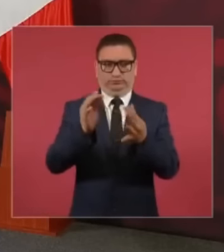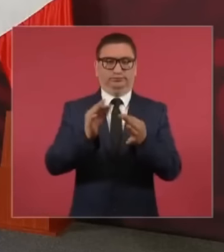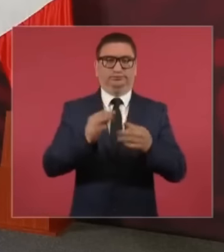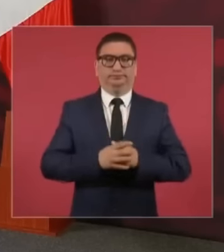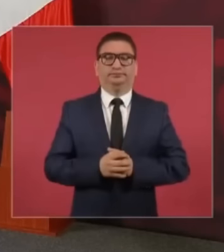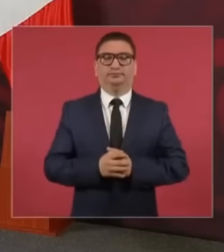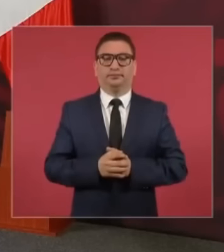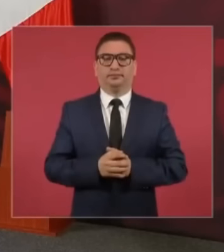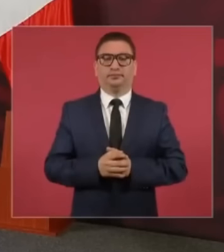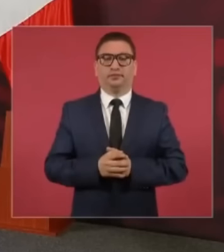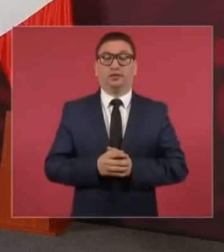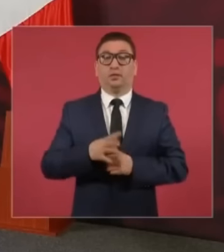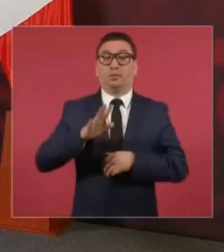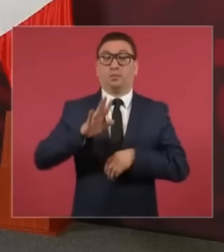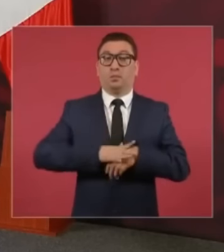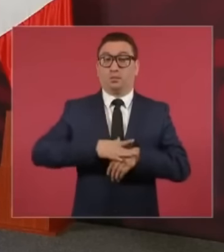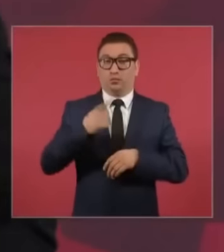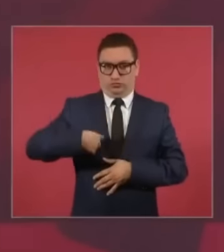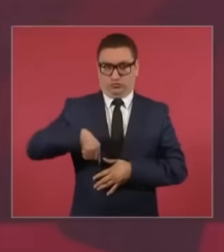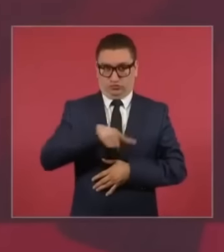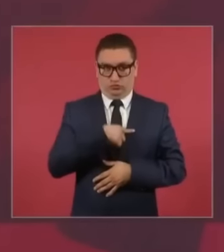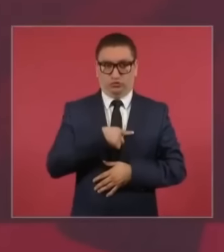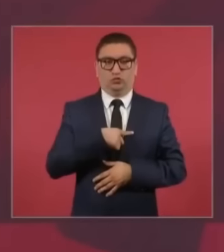nota. ¿Qué es lo que decía el presidente López Obrador